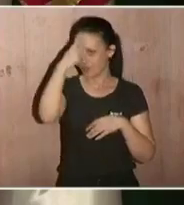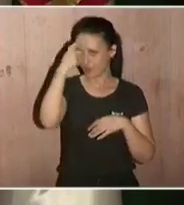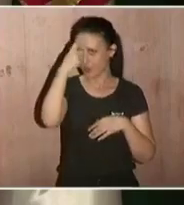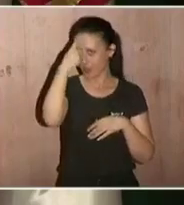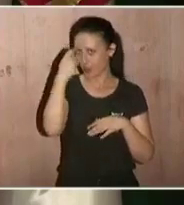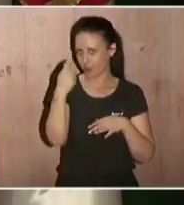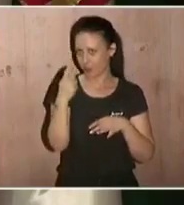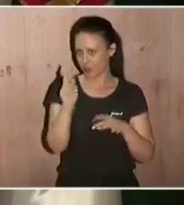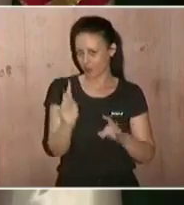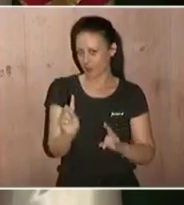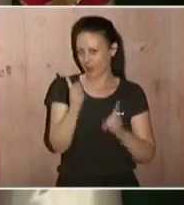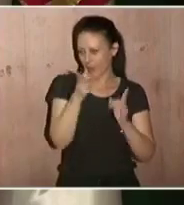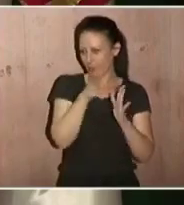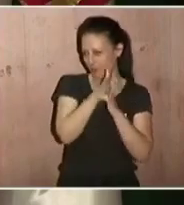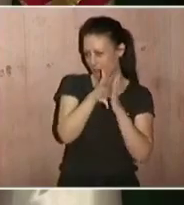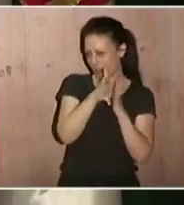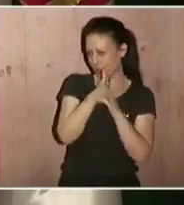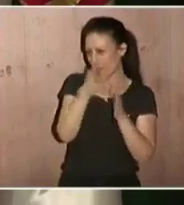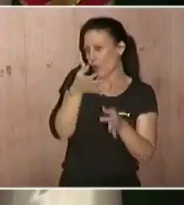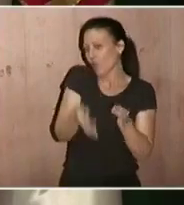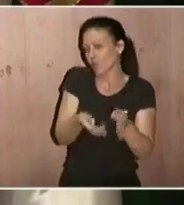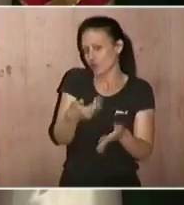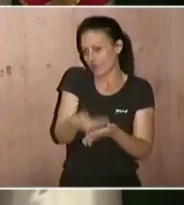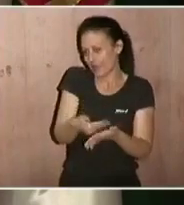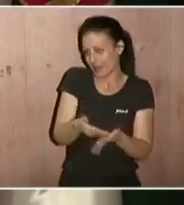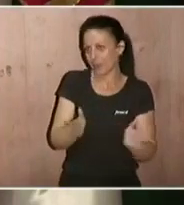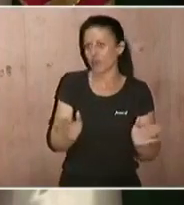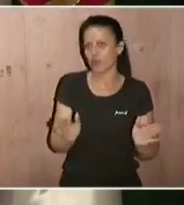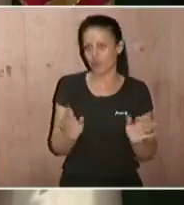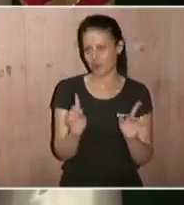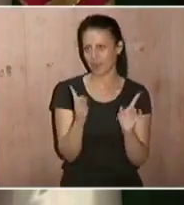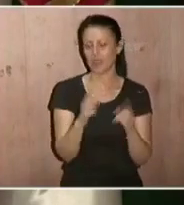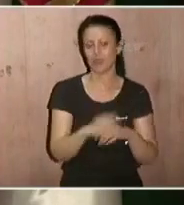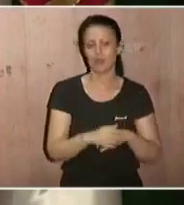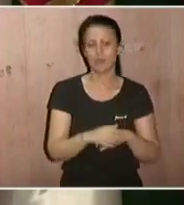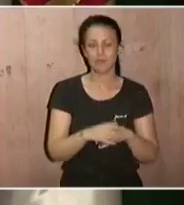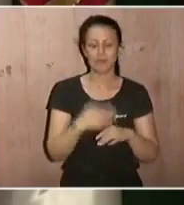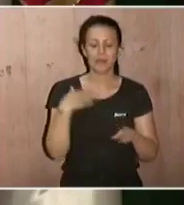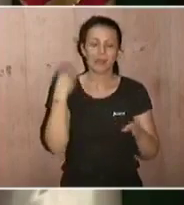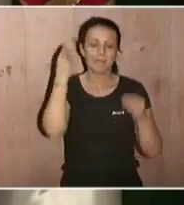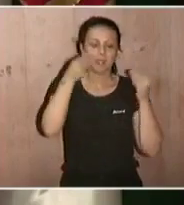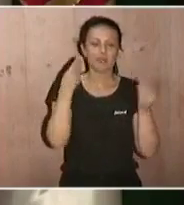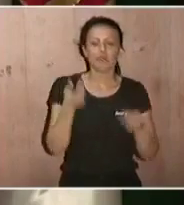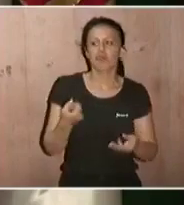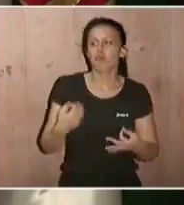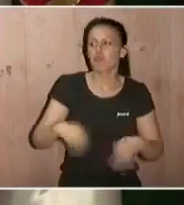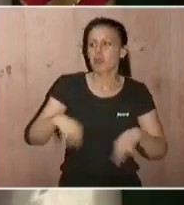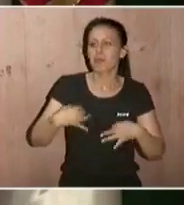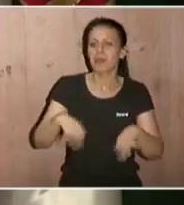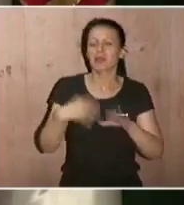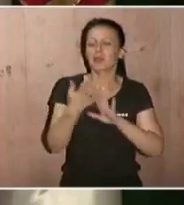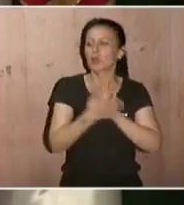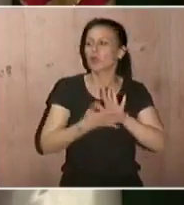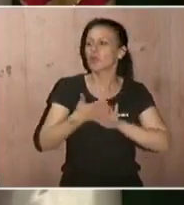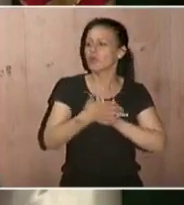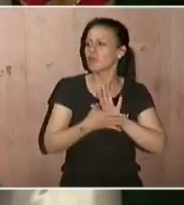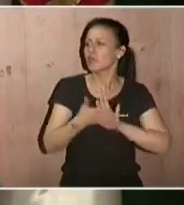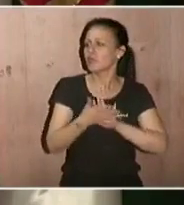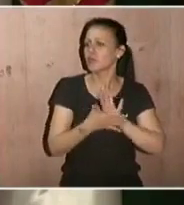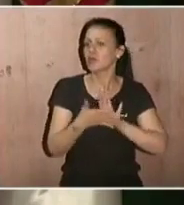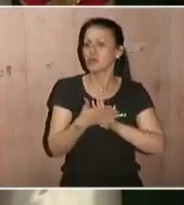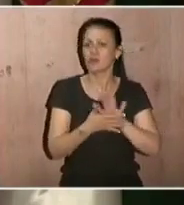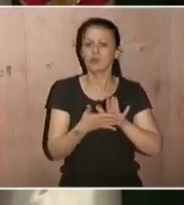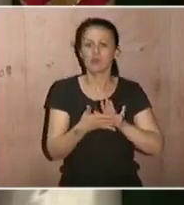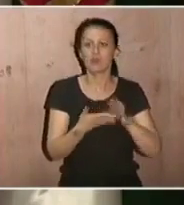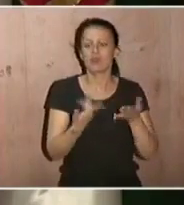primera explicación, quizás una justificación. Me parece que lo habitual es hacer un discurso con